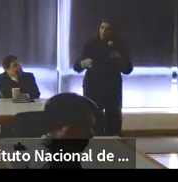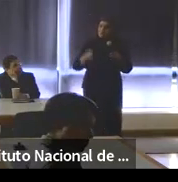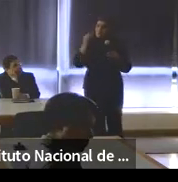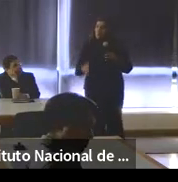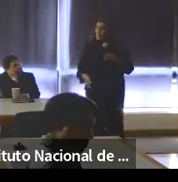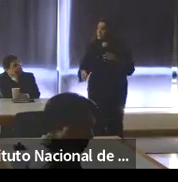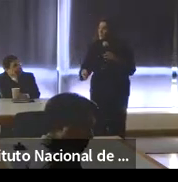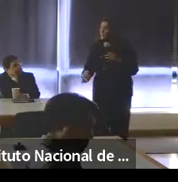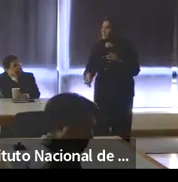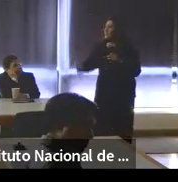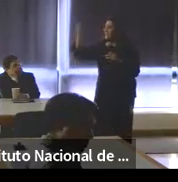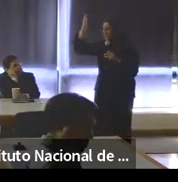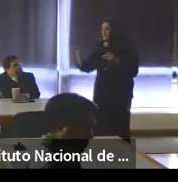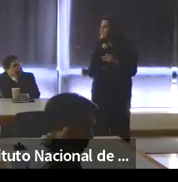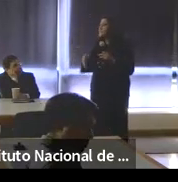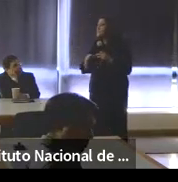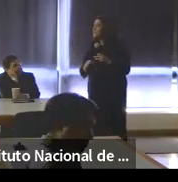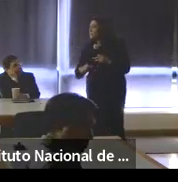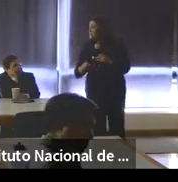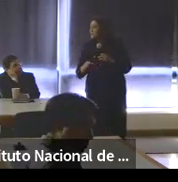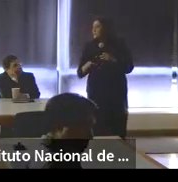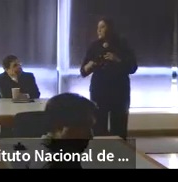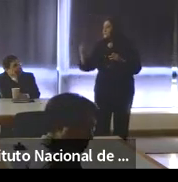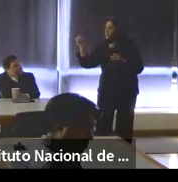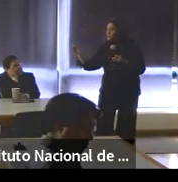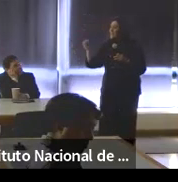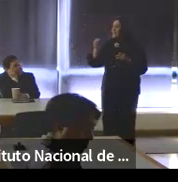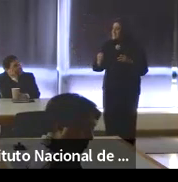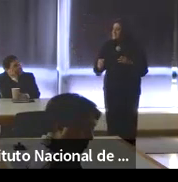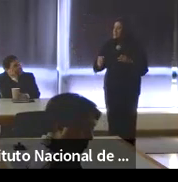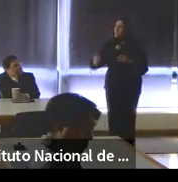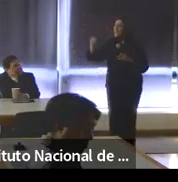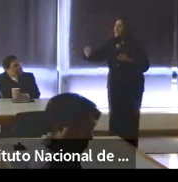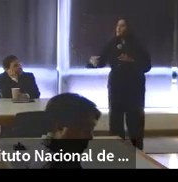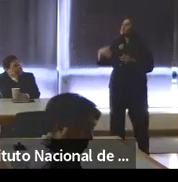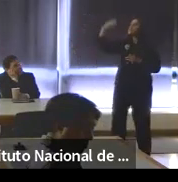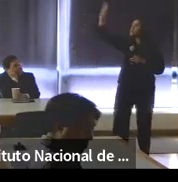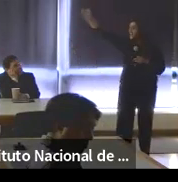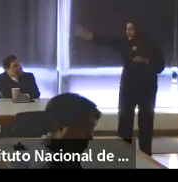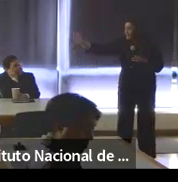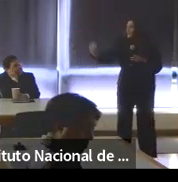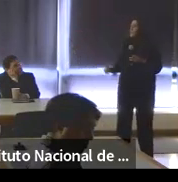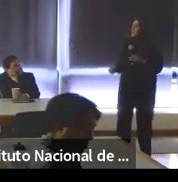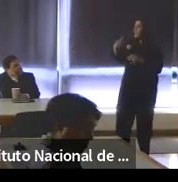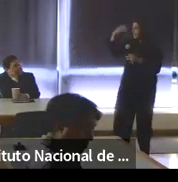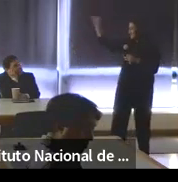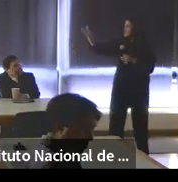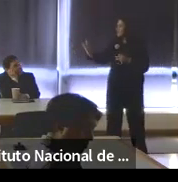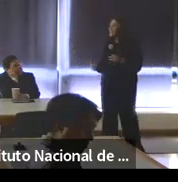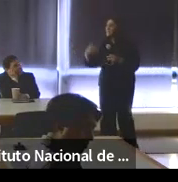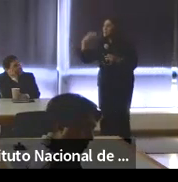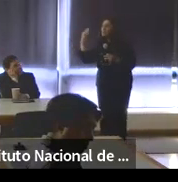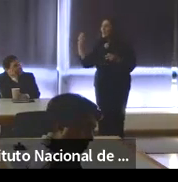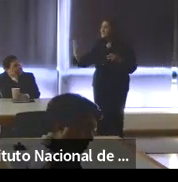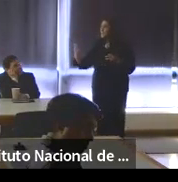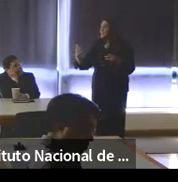Cuándo es momento de limitar un conflicto de tomar la decisión para que no suceda a